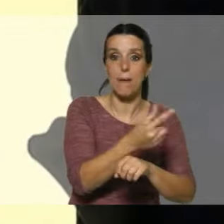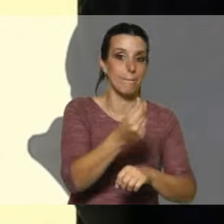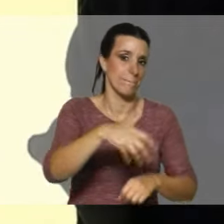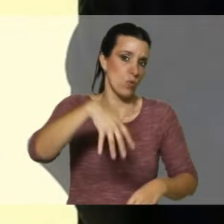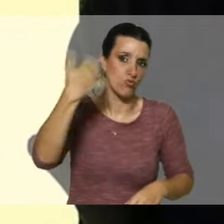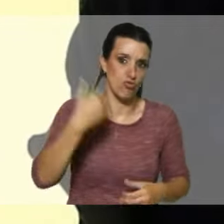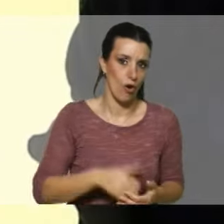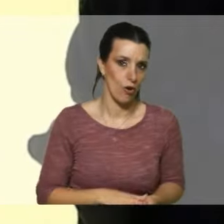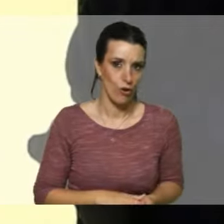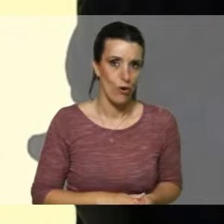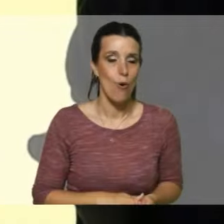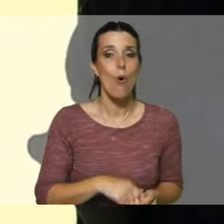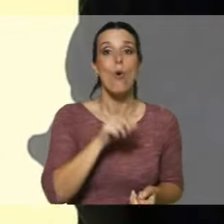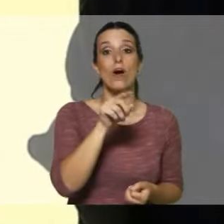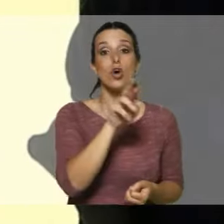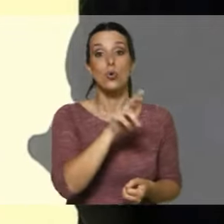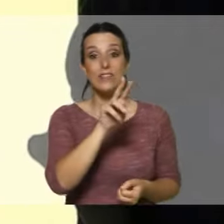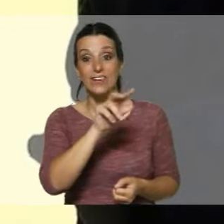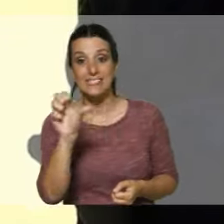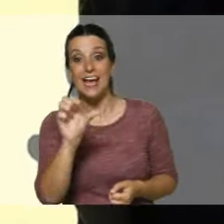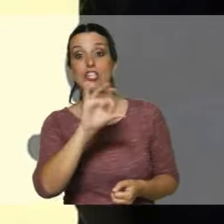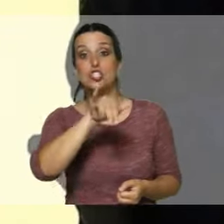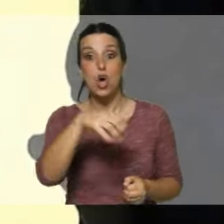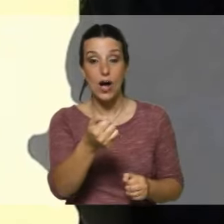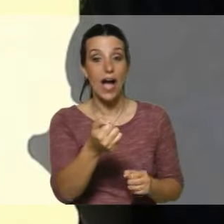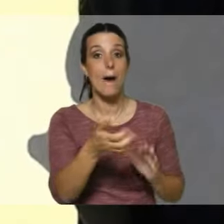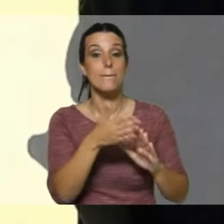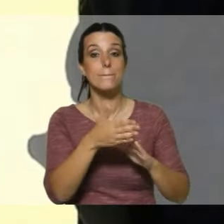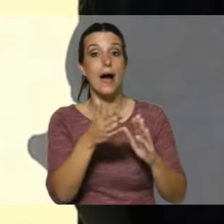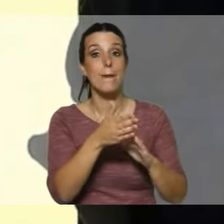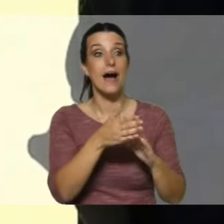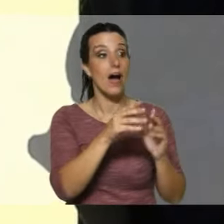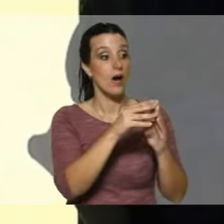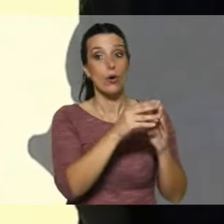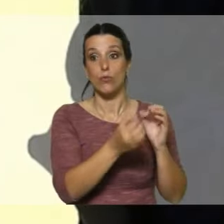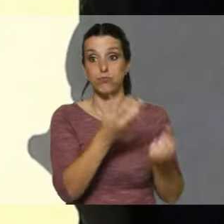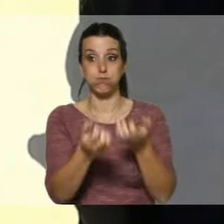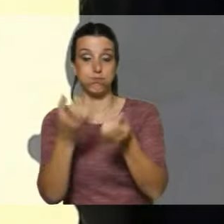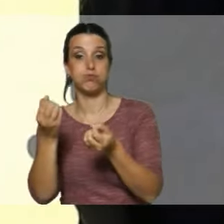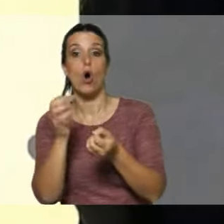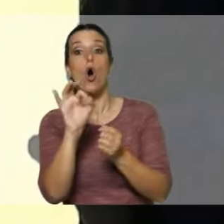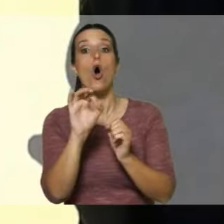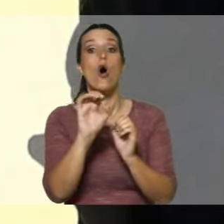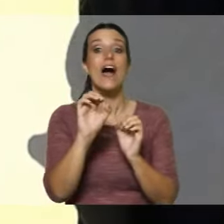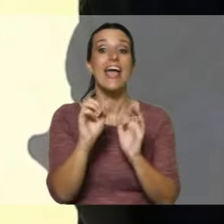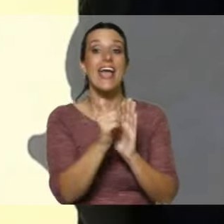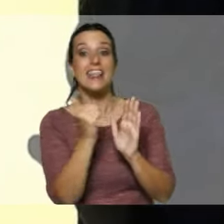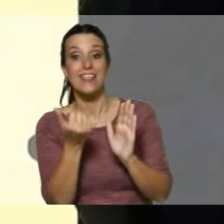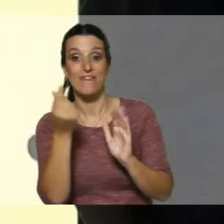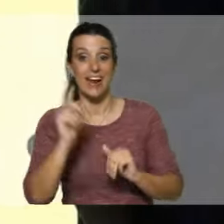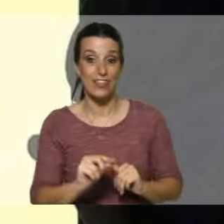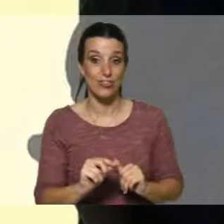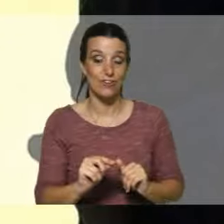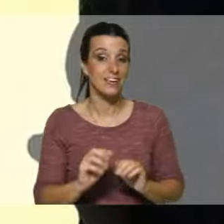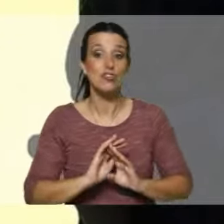mucho cuando en la ruta 26 la soja empieza a ceder rumbo al litoral oeste es que baja el precio eso